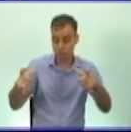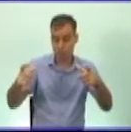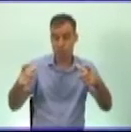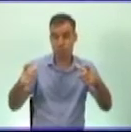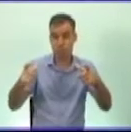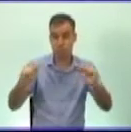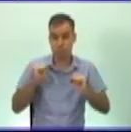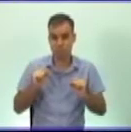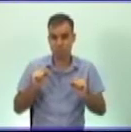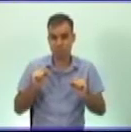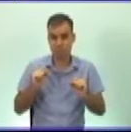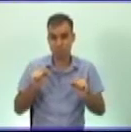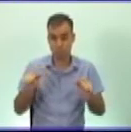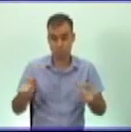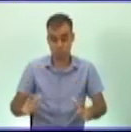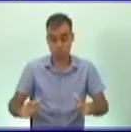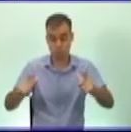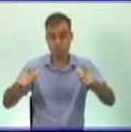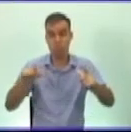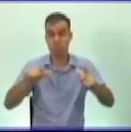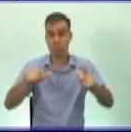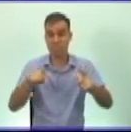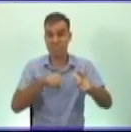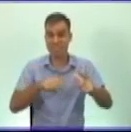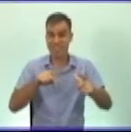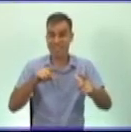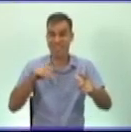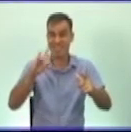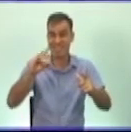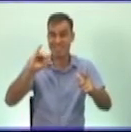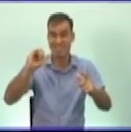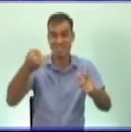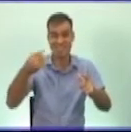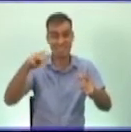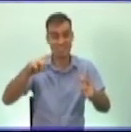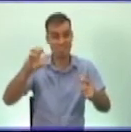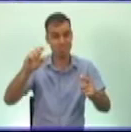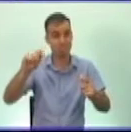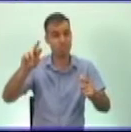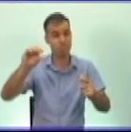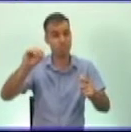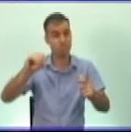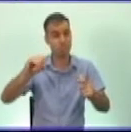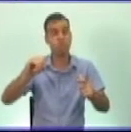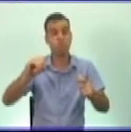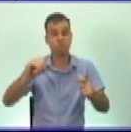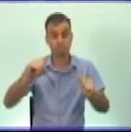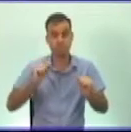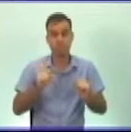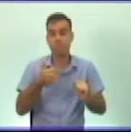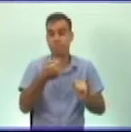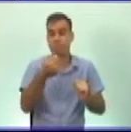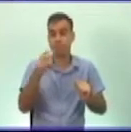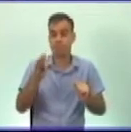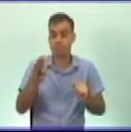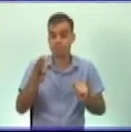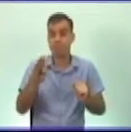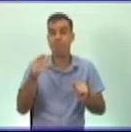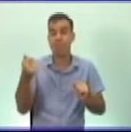recto en el que los diámetros AB y DC de sus bases forman con